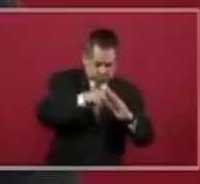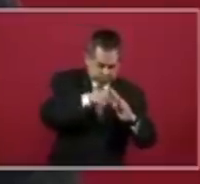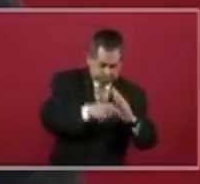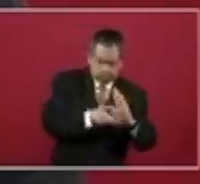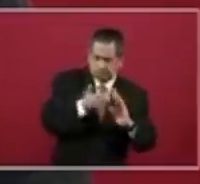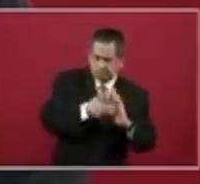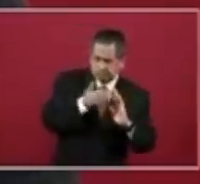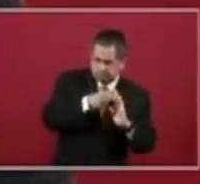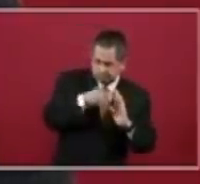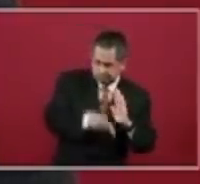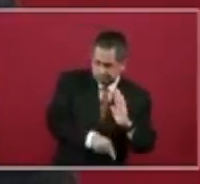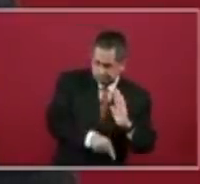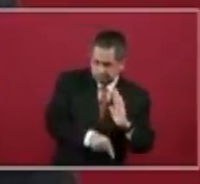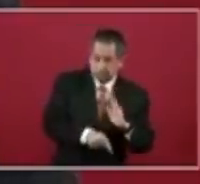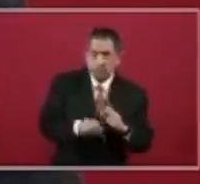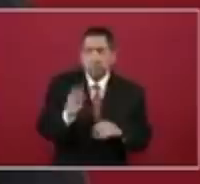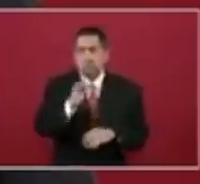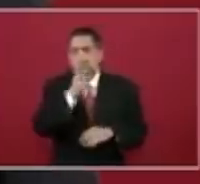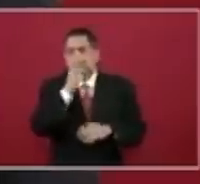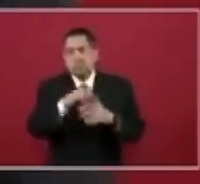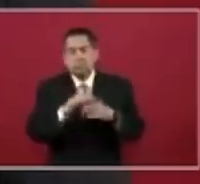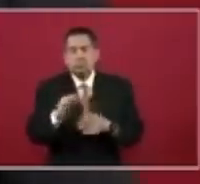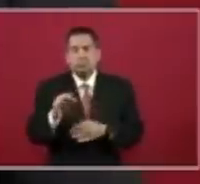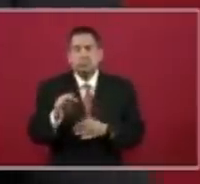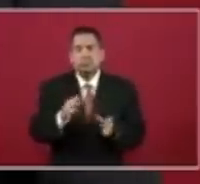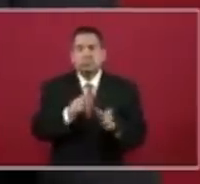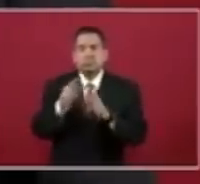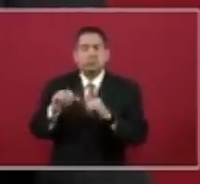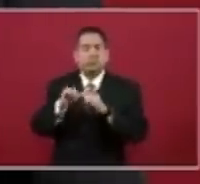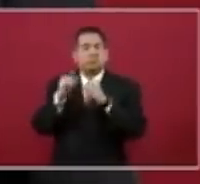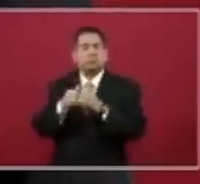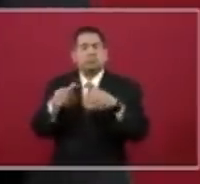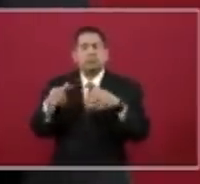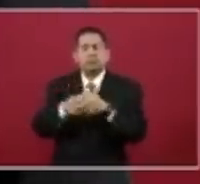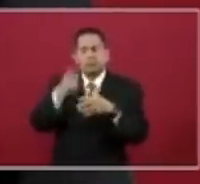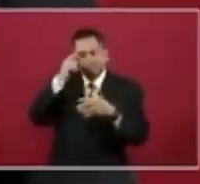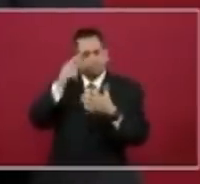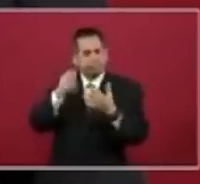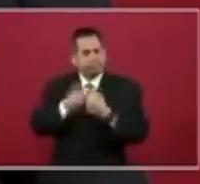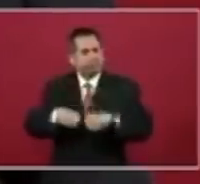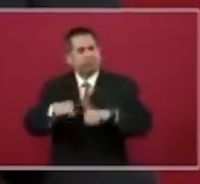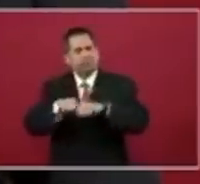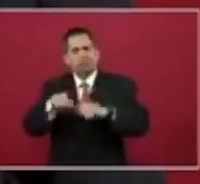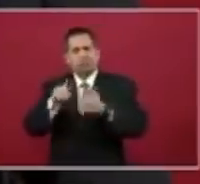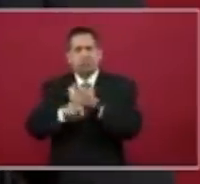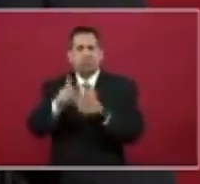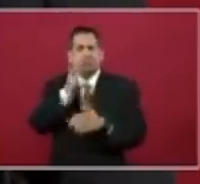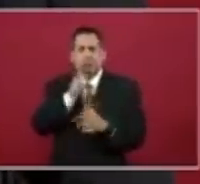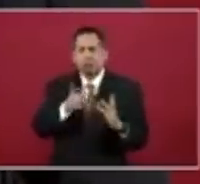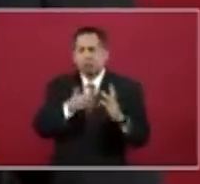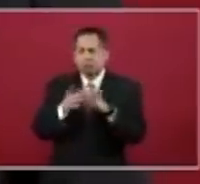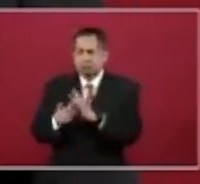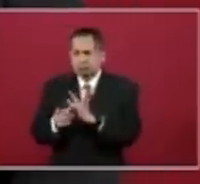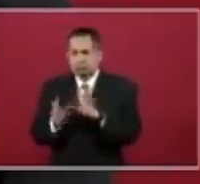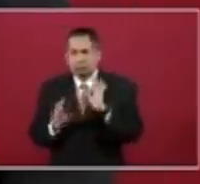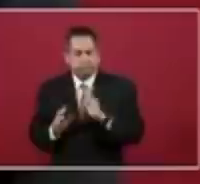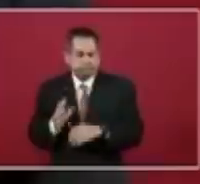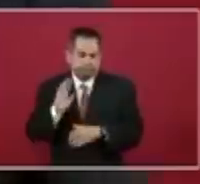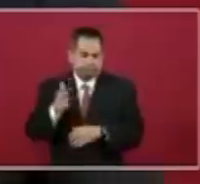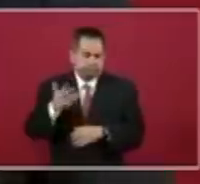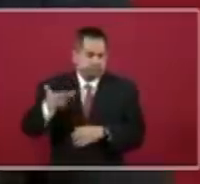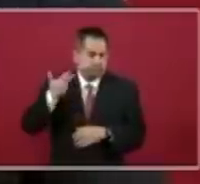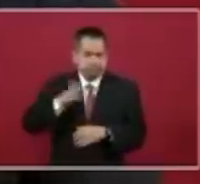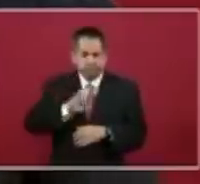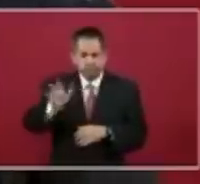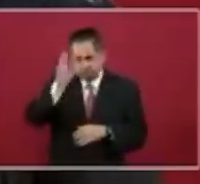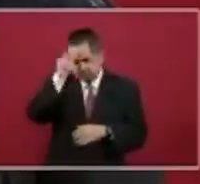los pozos. Lo que usted se refiere son a los farm outs, las asociaciones de empresas con Pemex. Sí. Bueno, lo que ya está acordado,